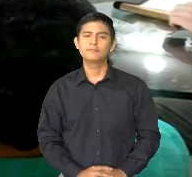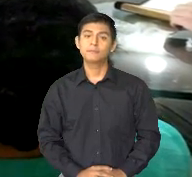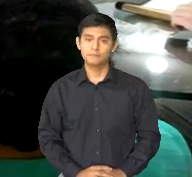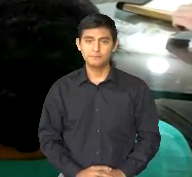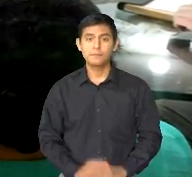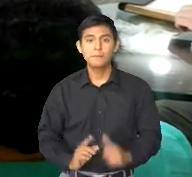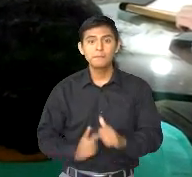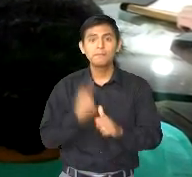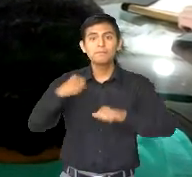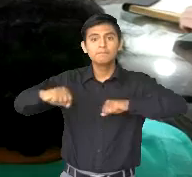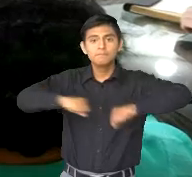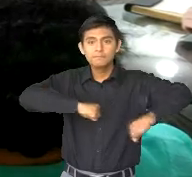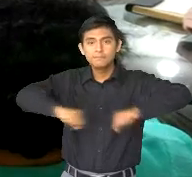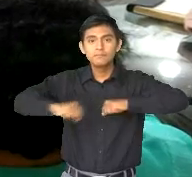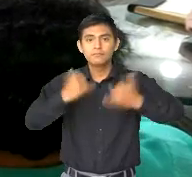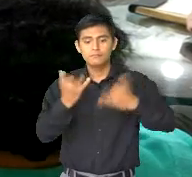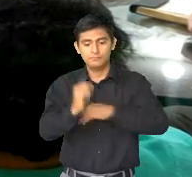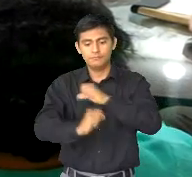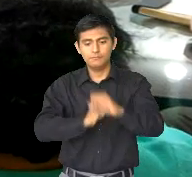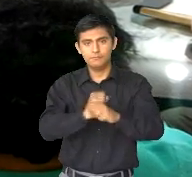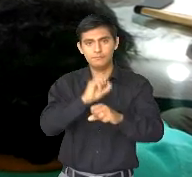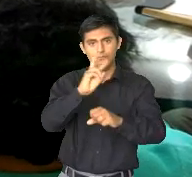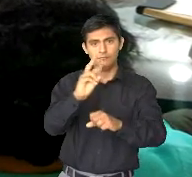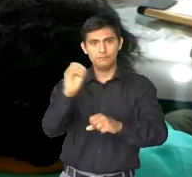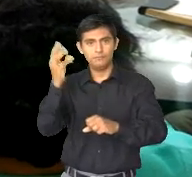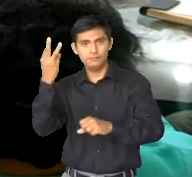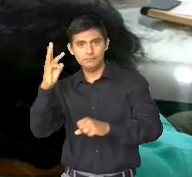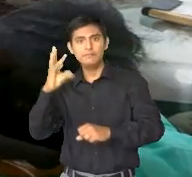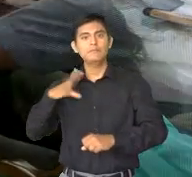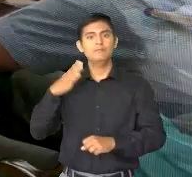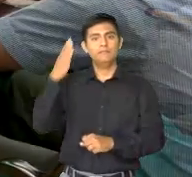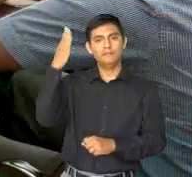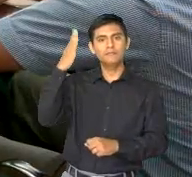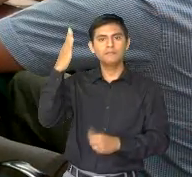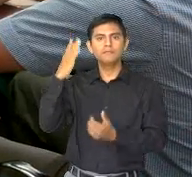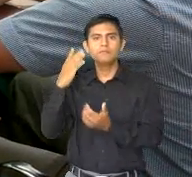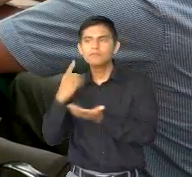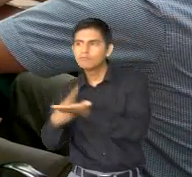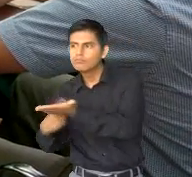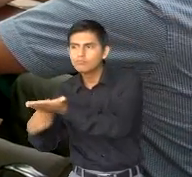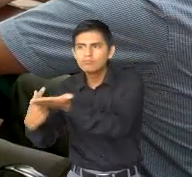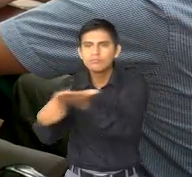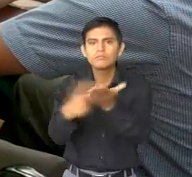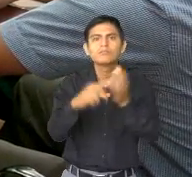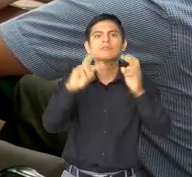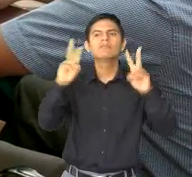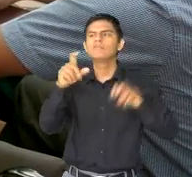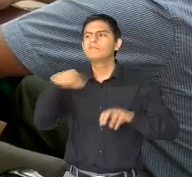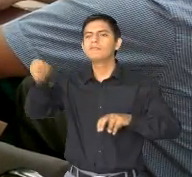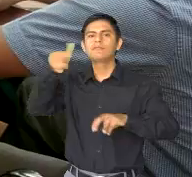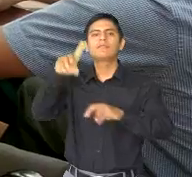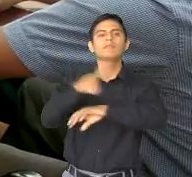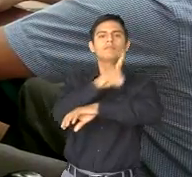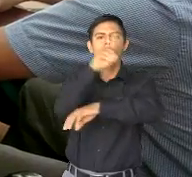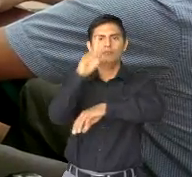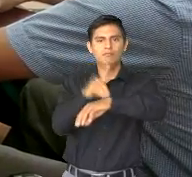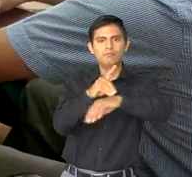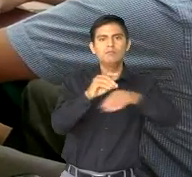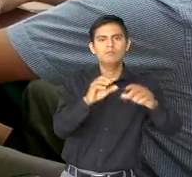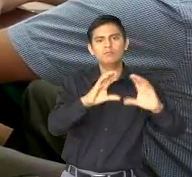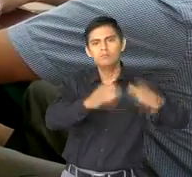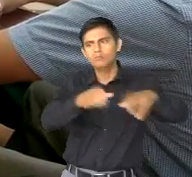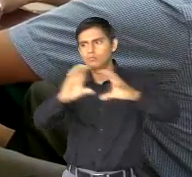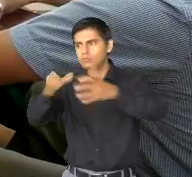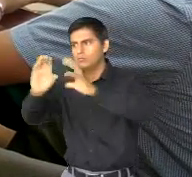Entre sus primeras actividades de este 2016, el señor alcalde se reunió con los directores departamentales. Allí se analizó lo cumplido